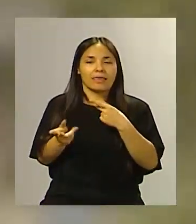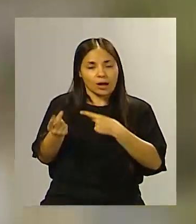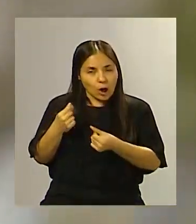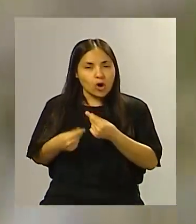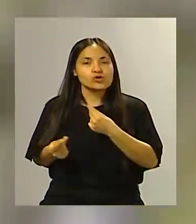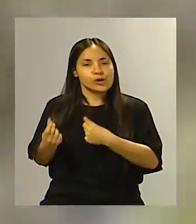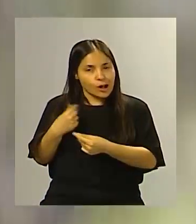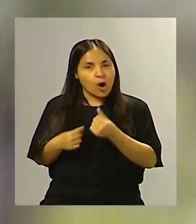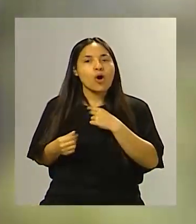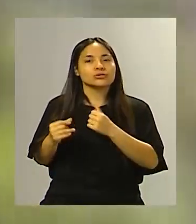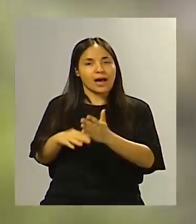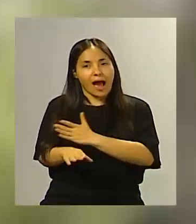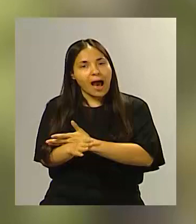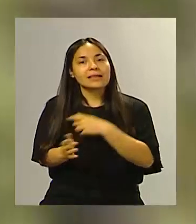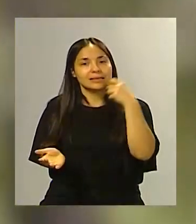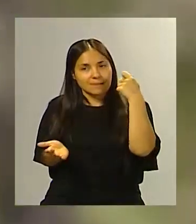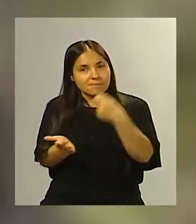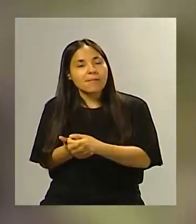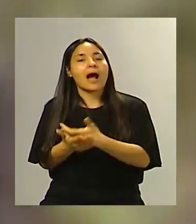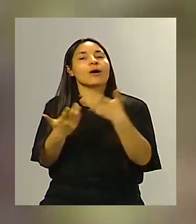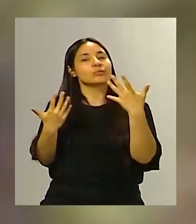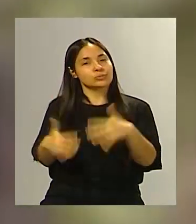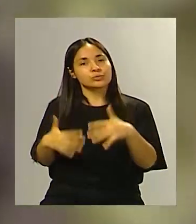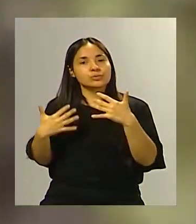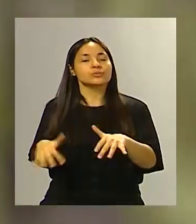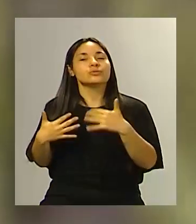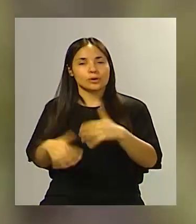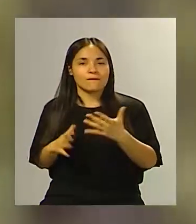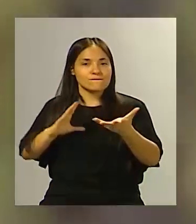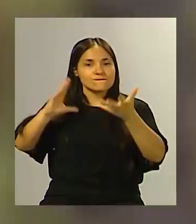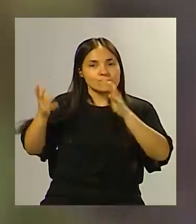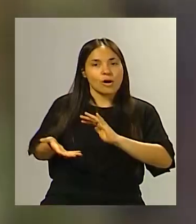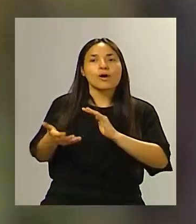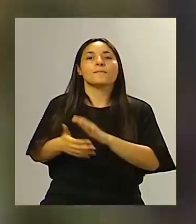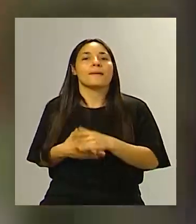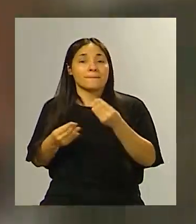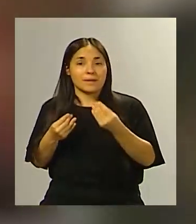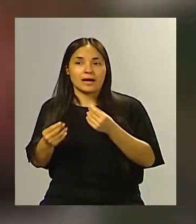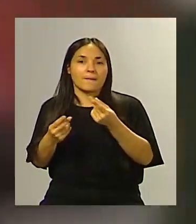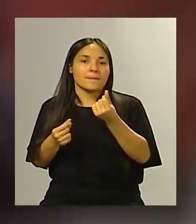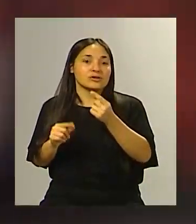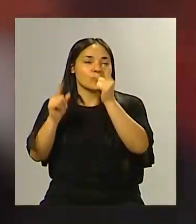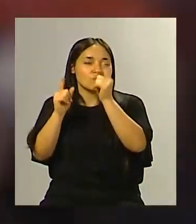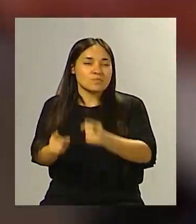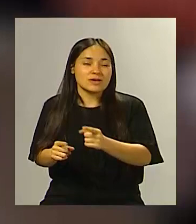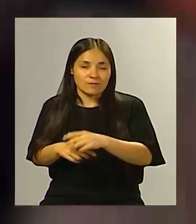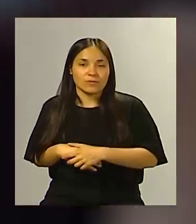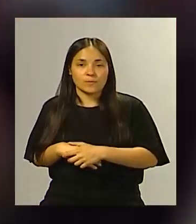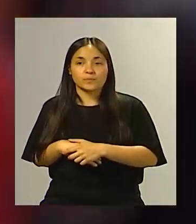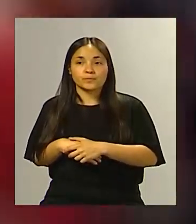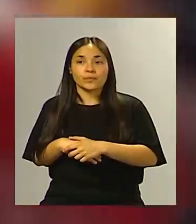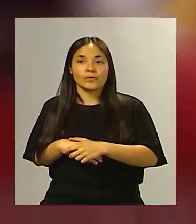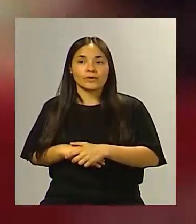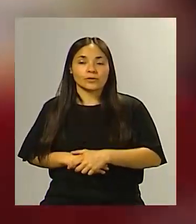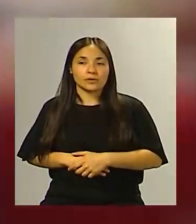negociaciones, de adelantos, de pagos. Bueno, es toda una estrategia para poder llegar a este congelamiento de precio que hemos estado hablando durante el